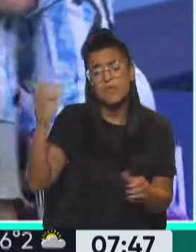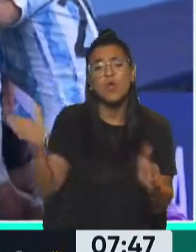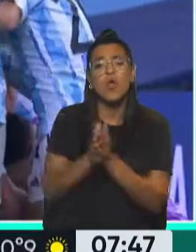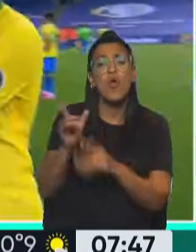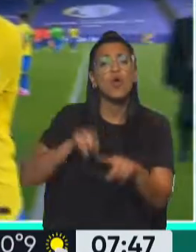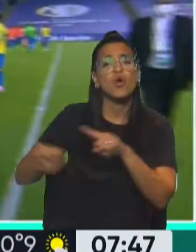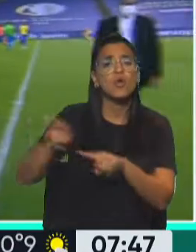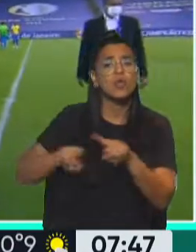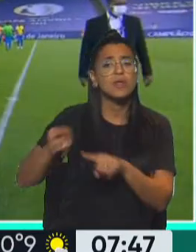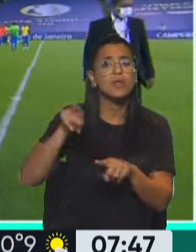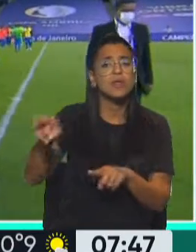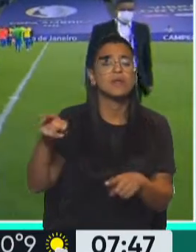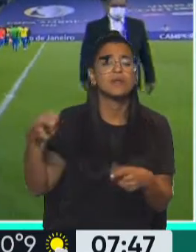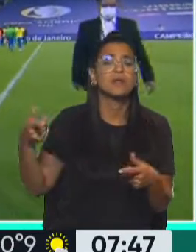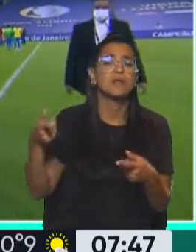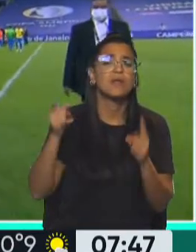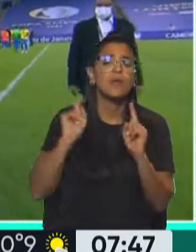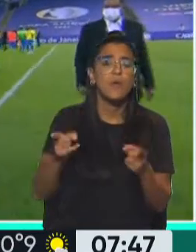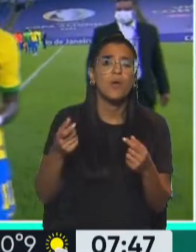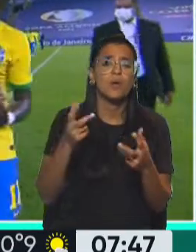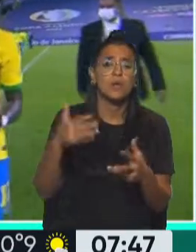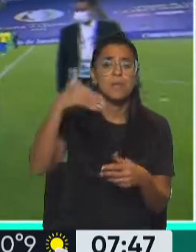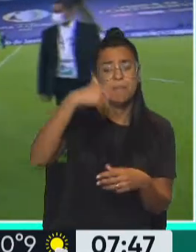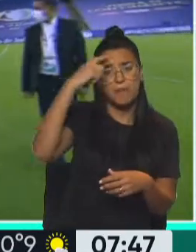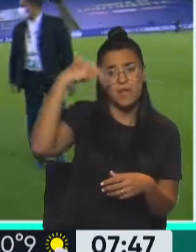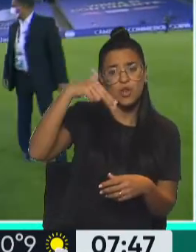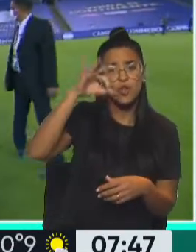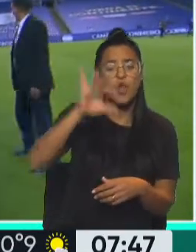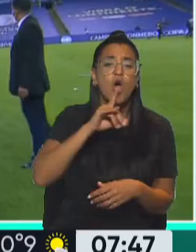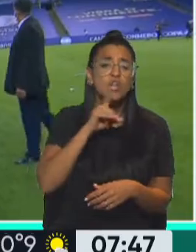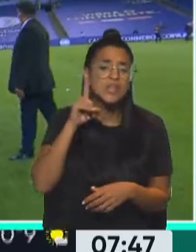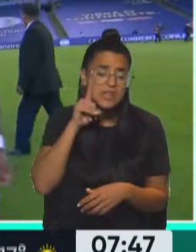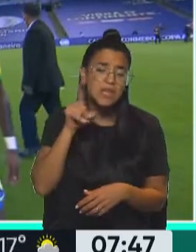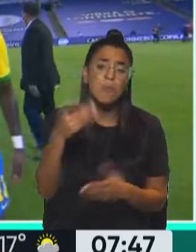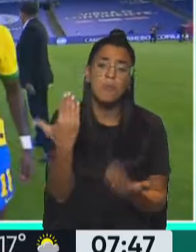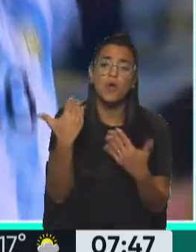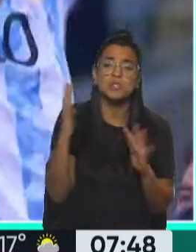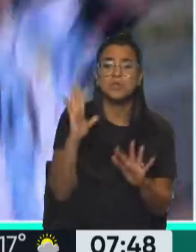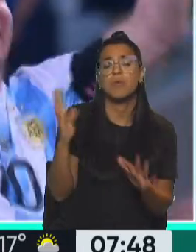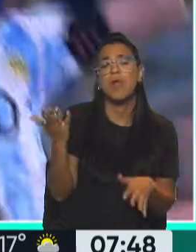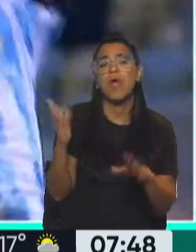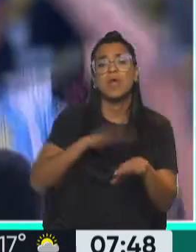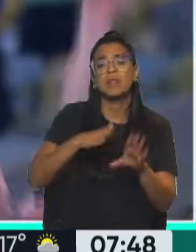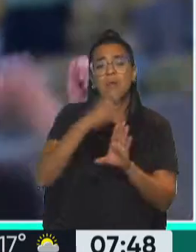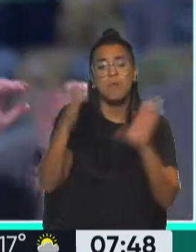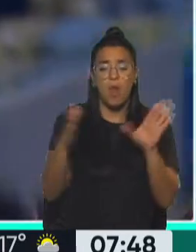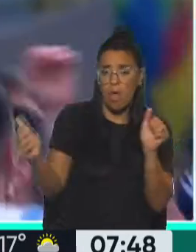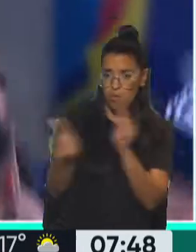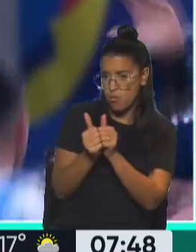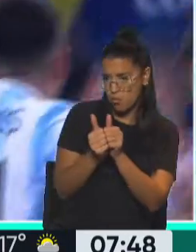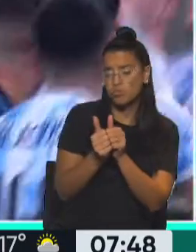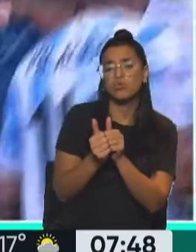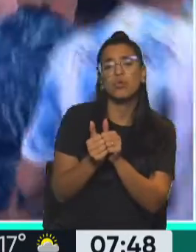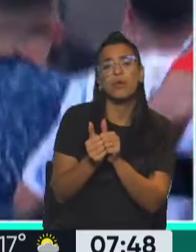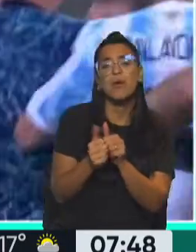coordinador era, hablando de la selección, voy a decirlo, que era Menotti. Tuve la posibilidad de hacer una pretemporada con él.